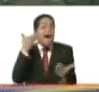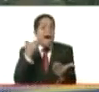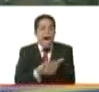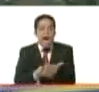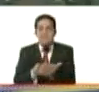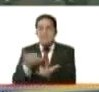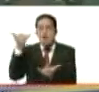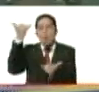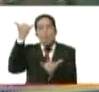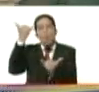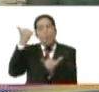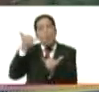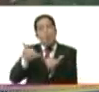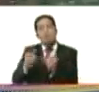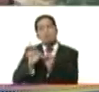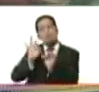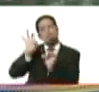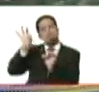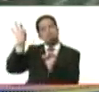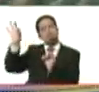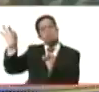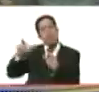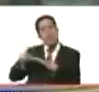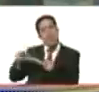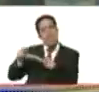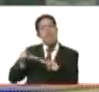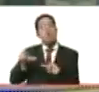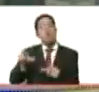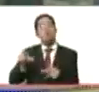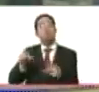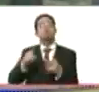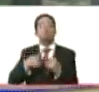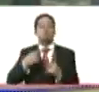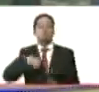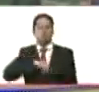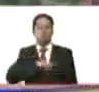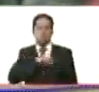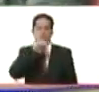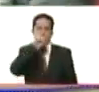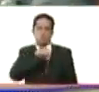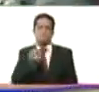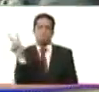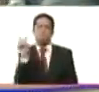esta Venezuela que nos duele, de esta Venezuela que amamos.